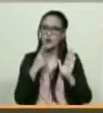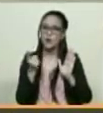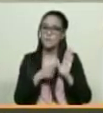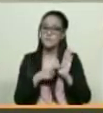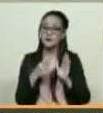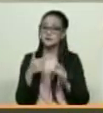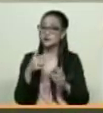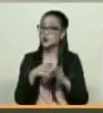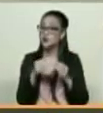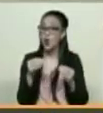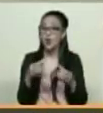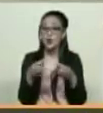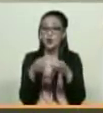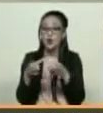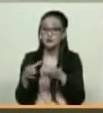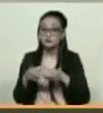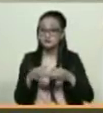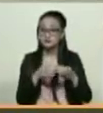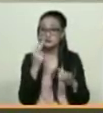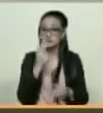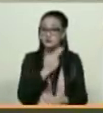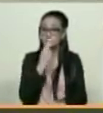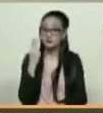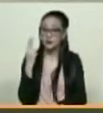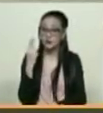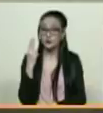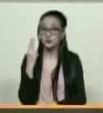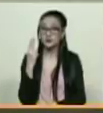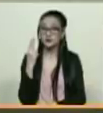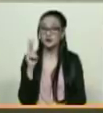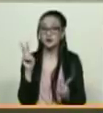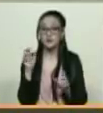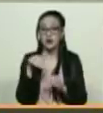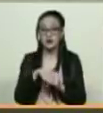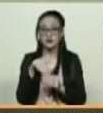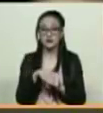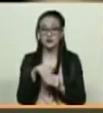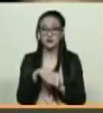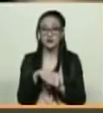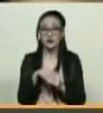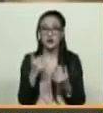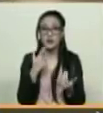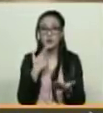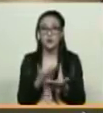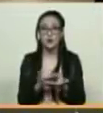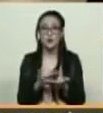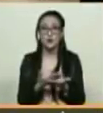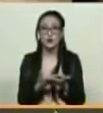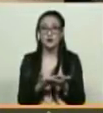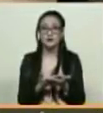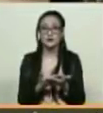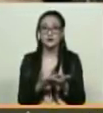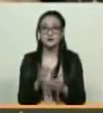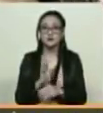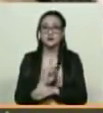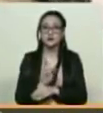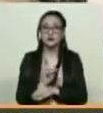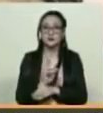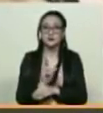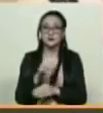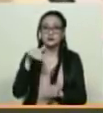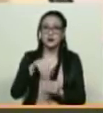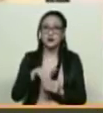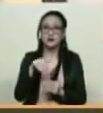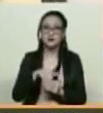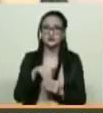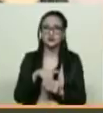recíproco de todos los compromisos adquiridos. En materia electoral, se propone que se realicen de manera simultánea las